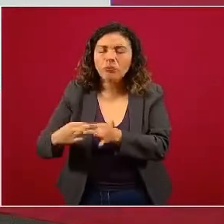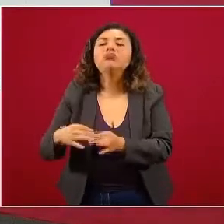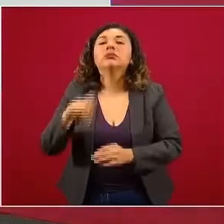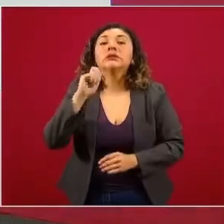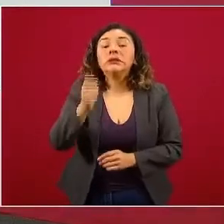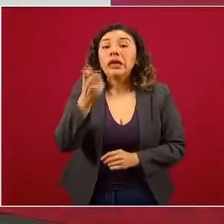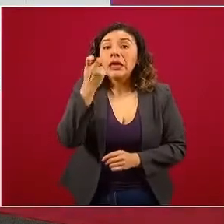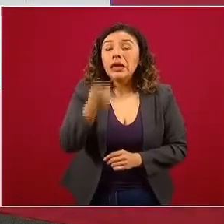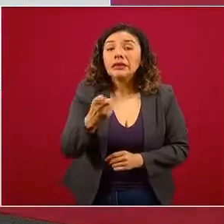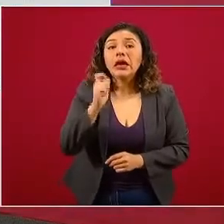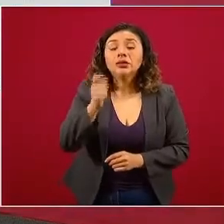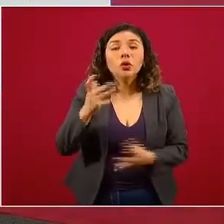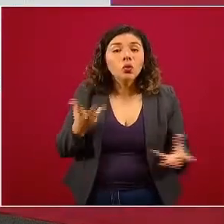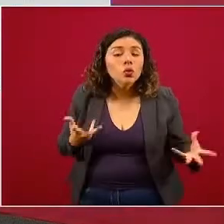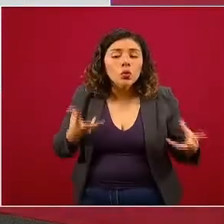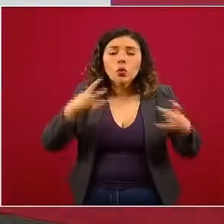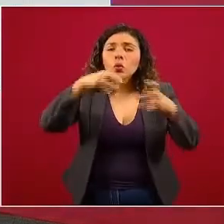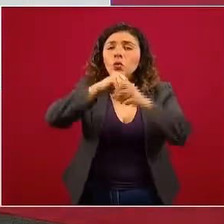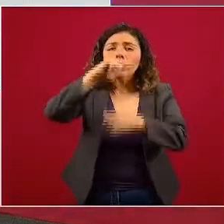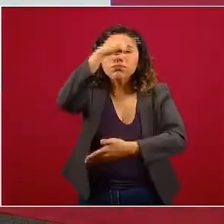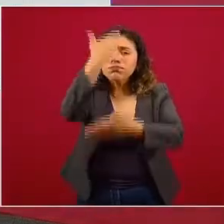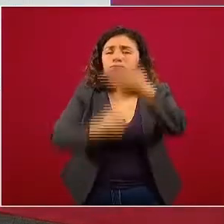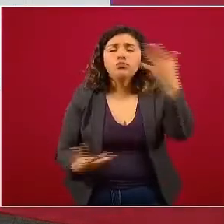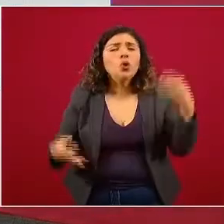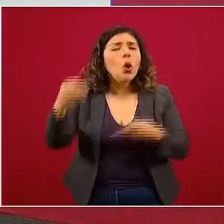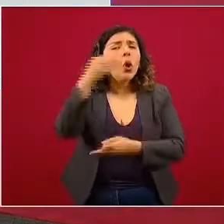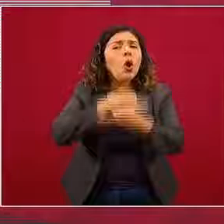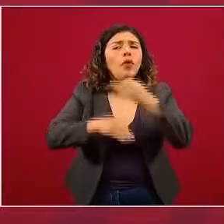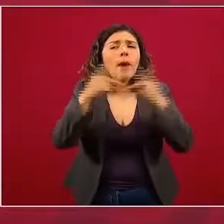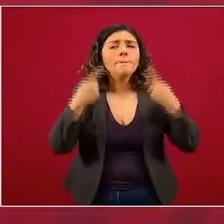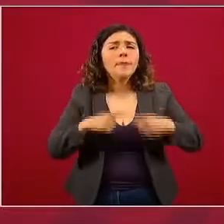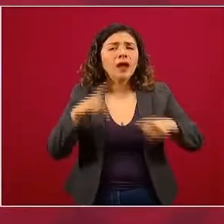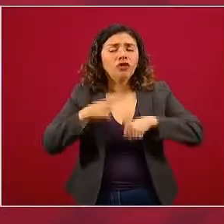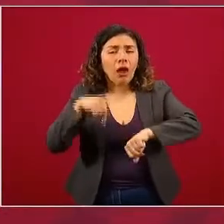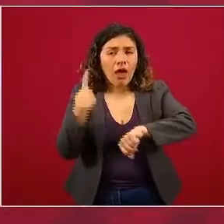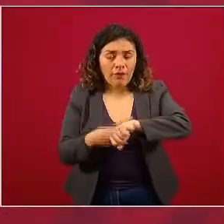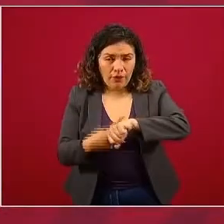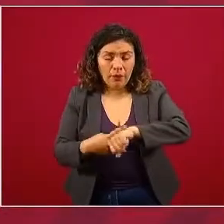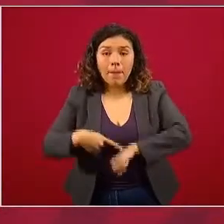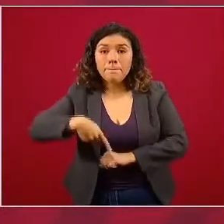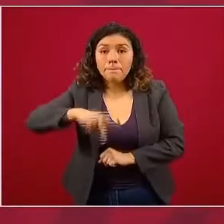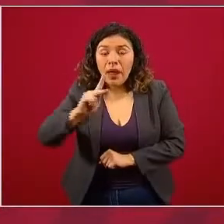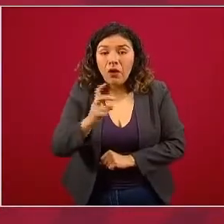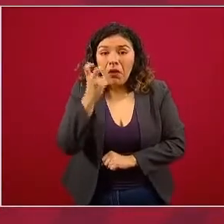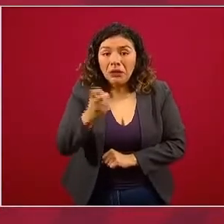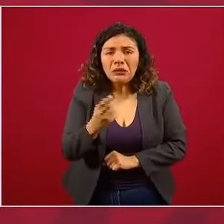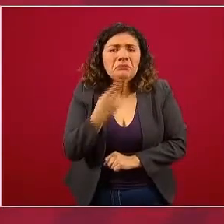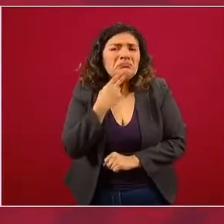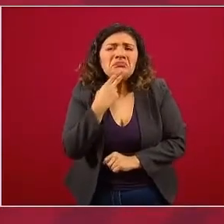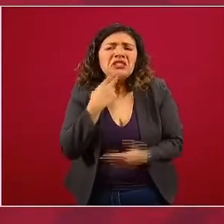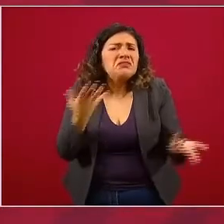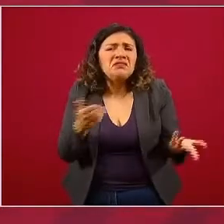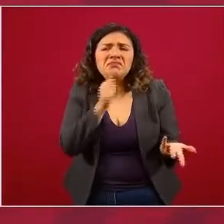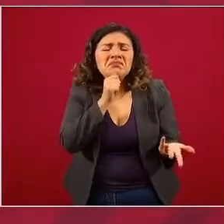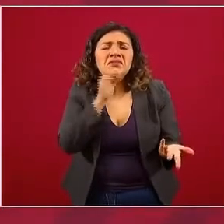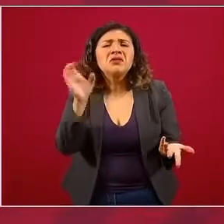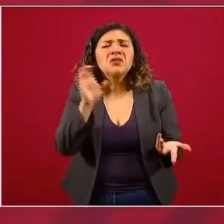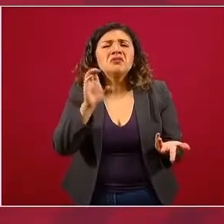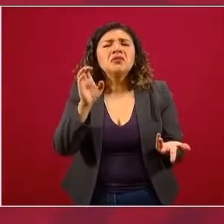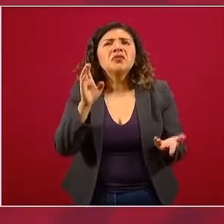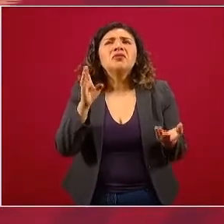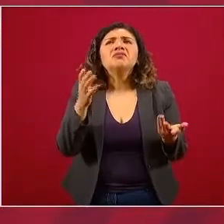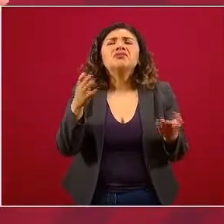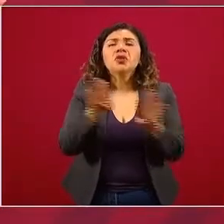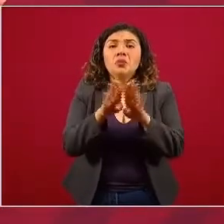es la curva de la suma de todos los casos, pero no tiene ningún sentido en términos técnicos